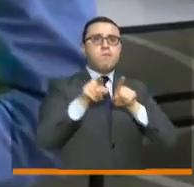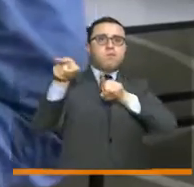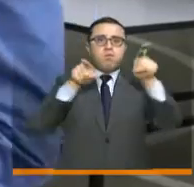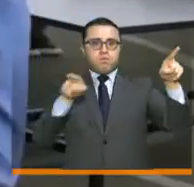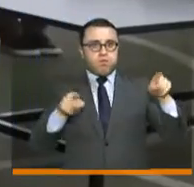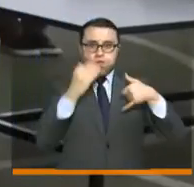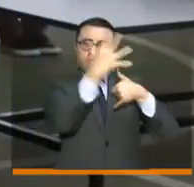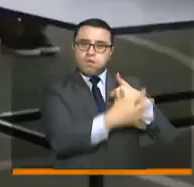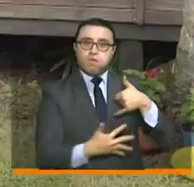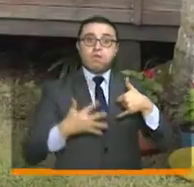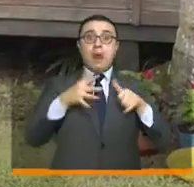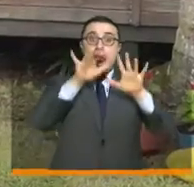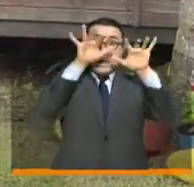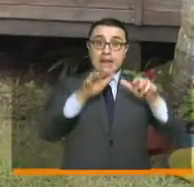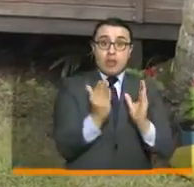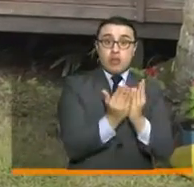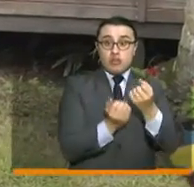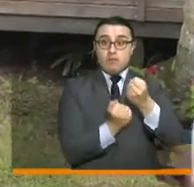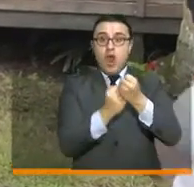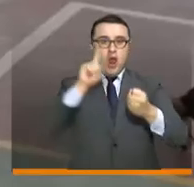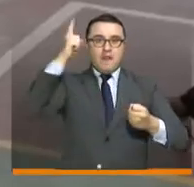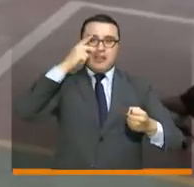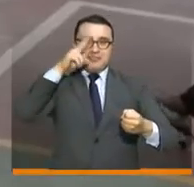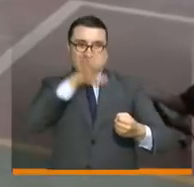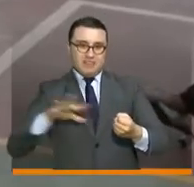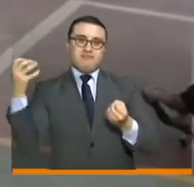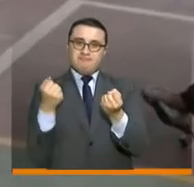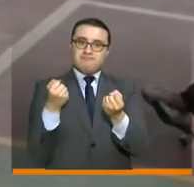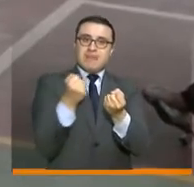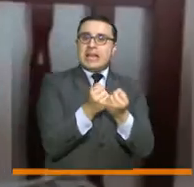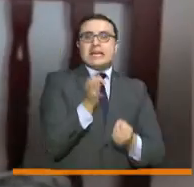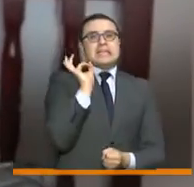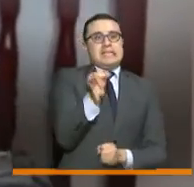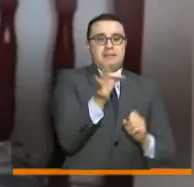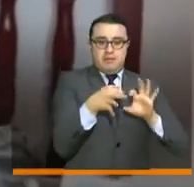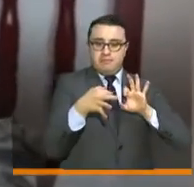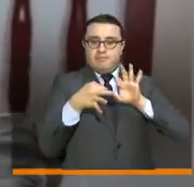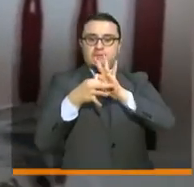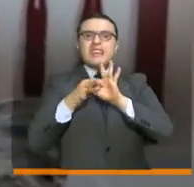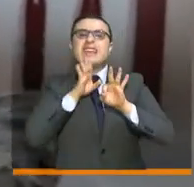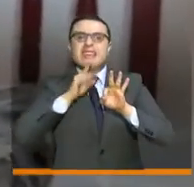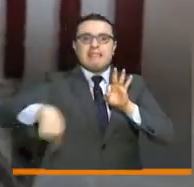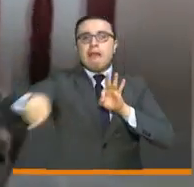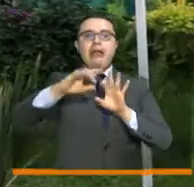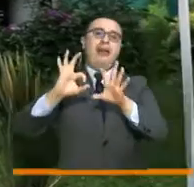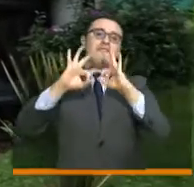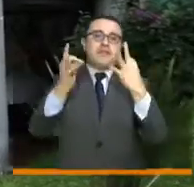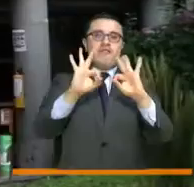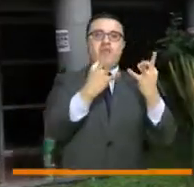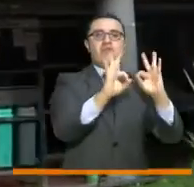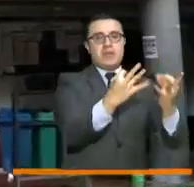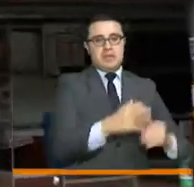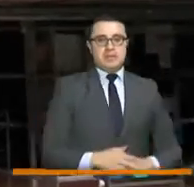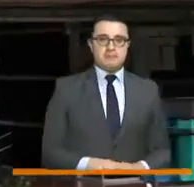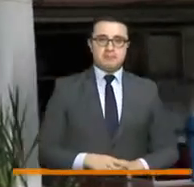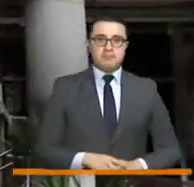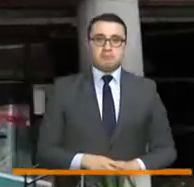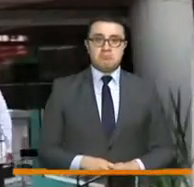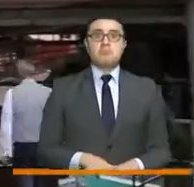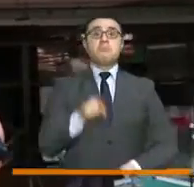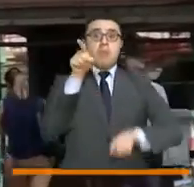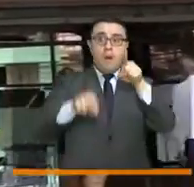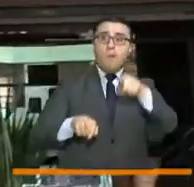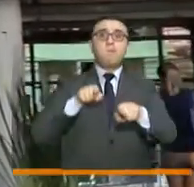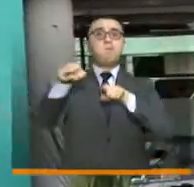Secretarías de Educación y el apoyo del Gobierno Nacional, siempre de manera articulada con las familias. Ya algunas instituciones